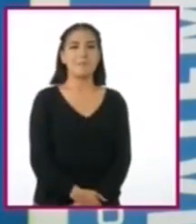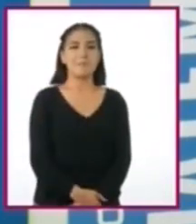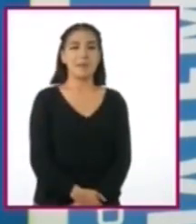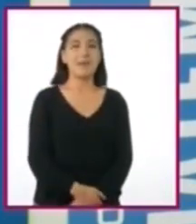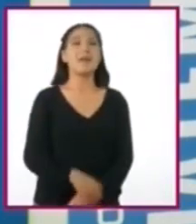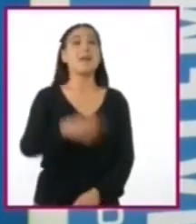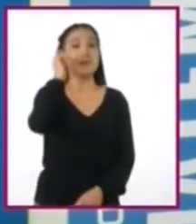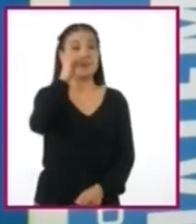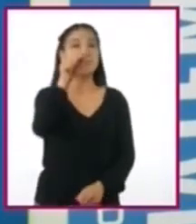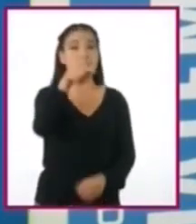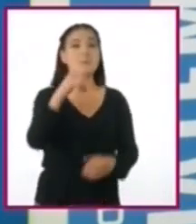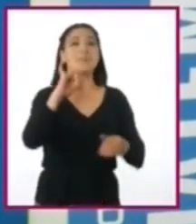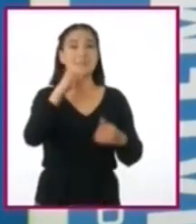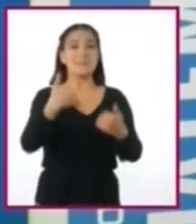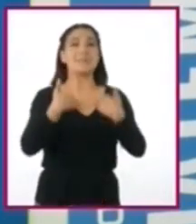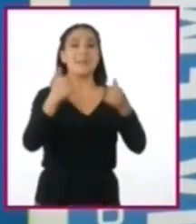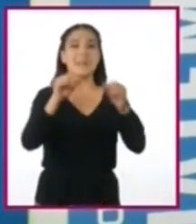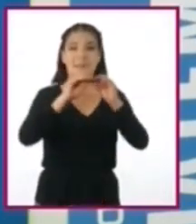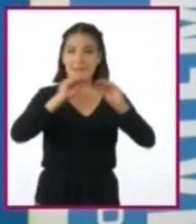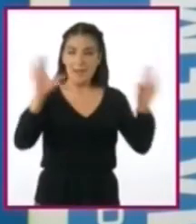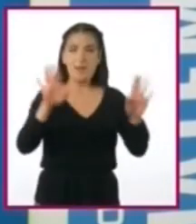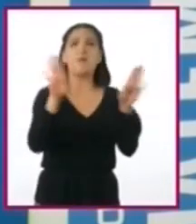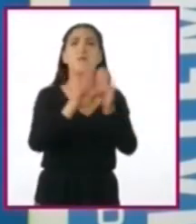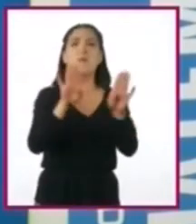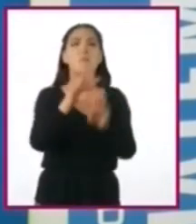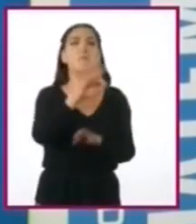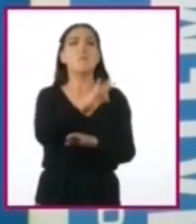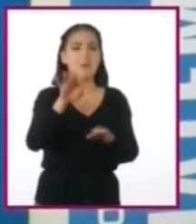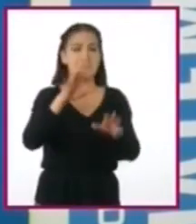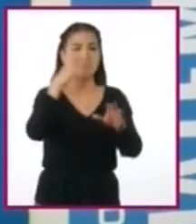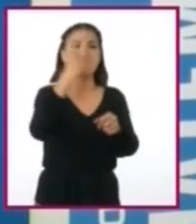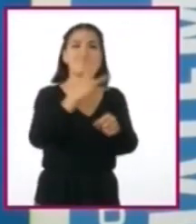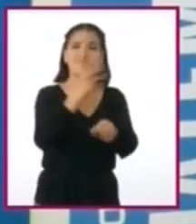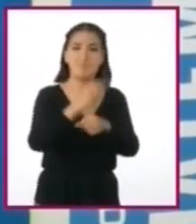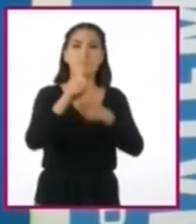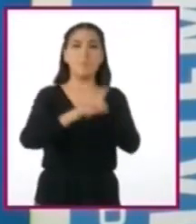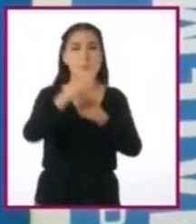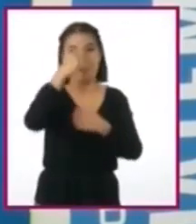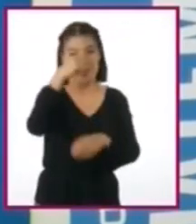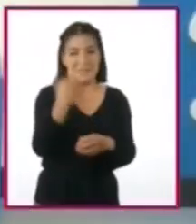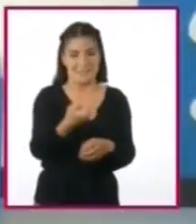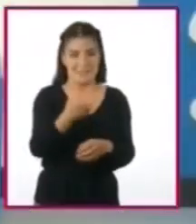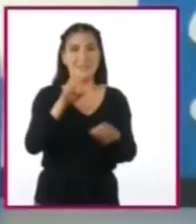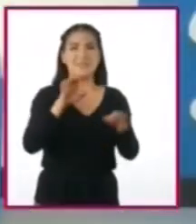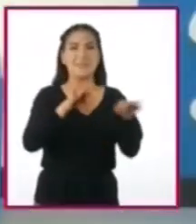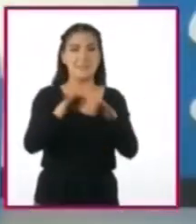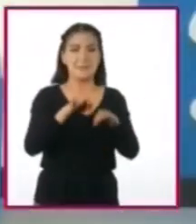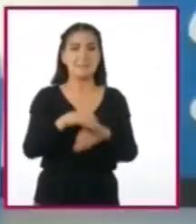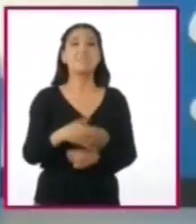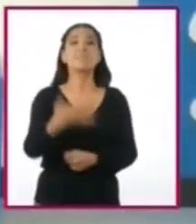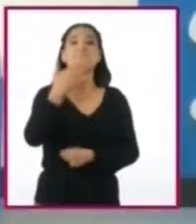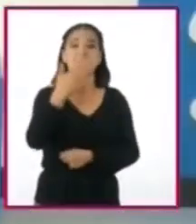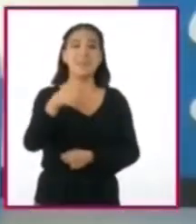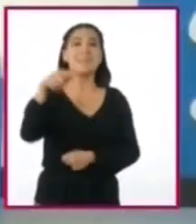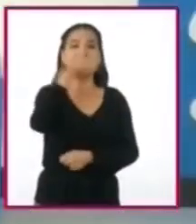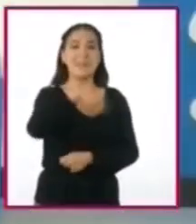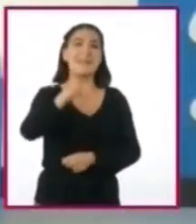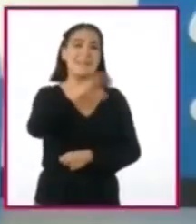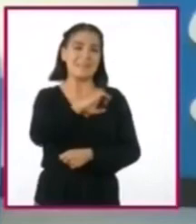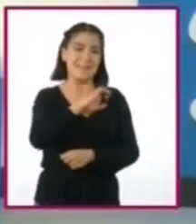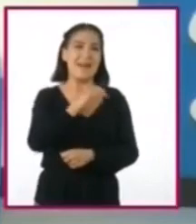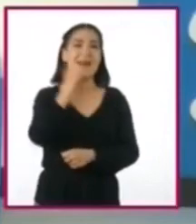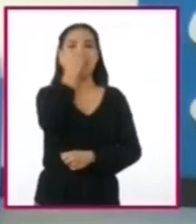Espero haya quedado claro cómo pueden resolver un problema aplicando este principio. Muy bien, queridas alumnas y